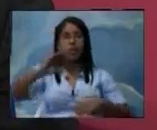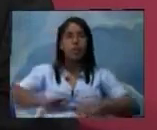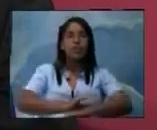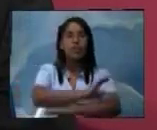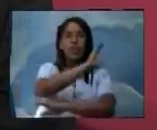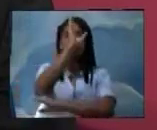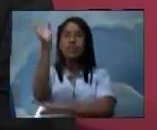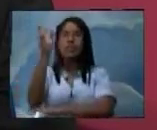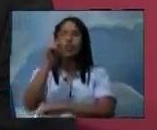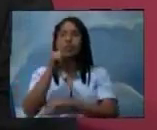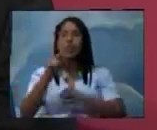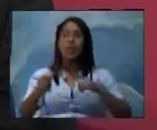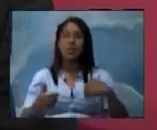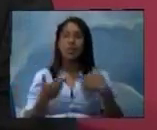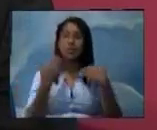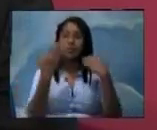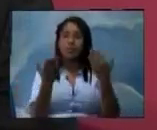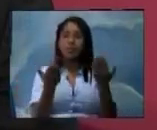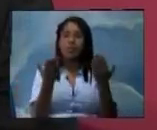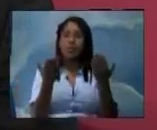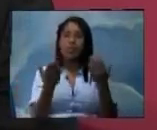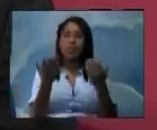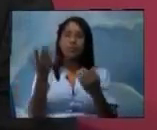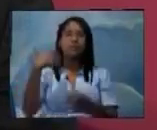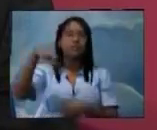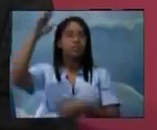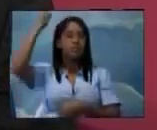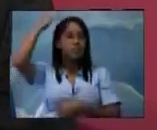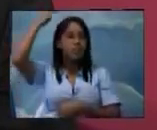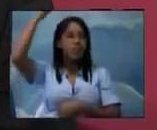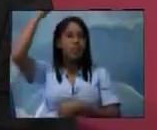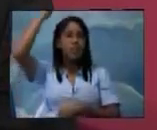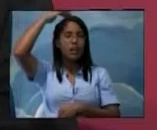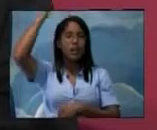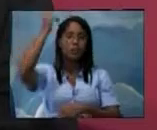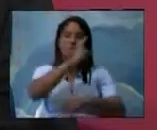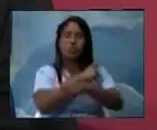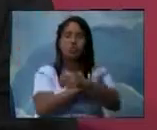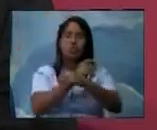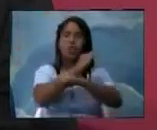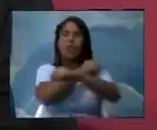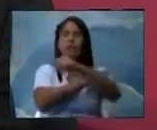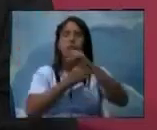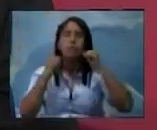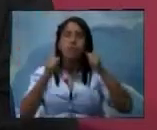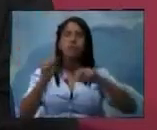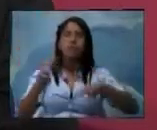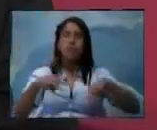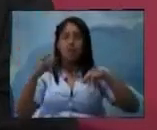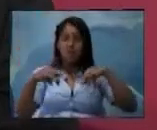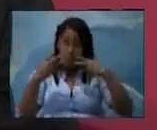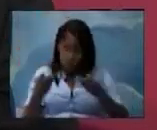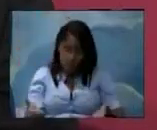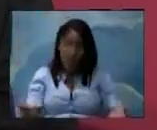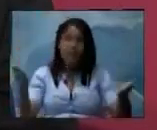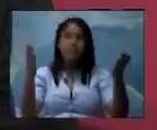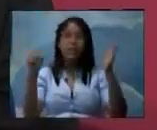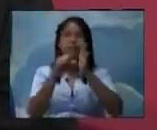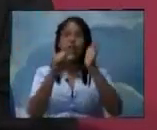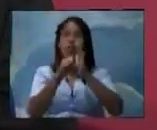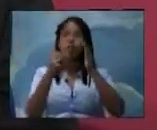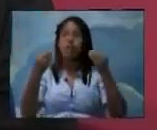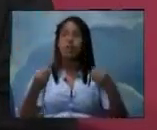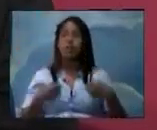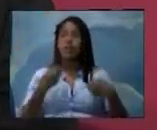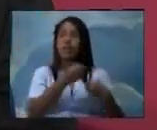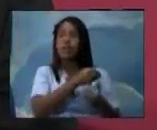cielo, te ha dado reino, poder, fuerza y majestad. Y dondequiera que habitan